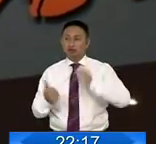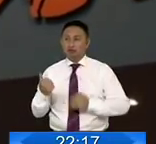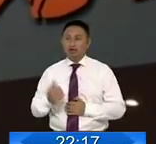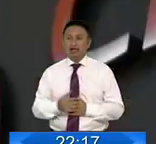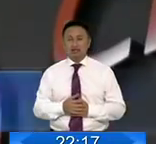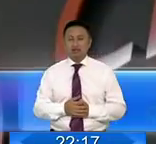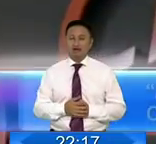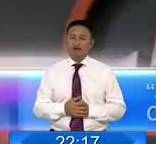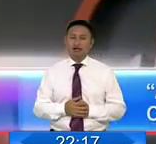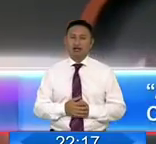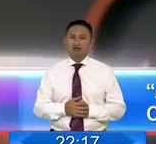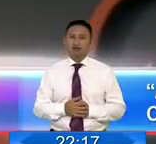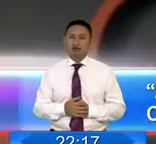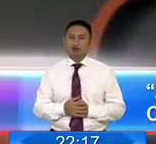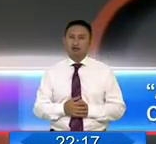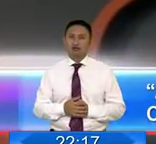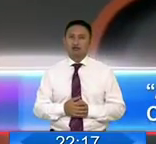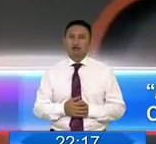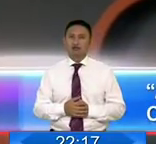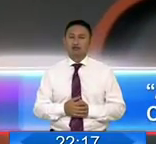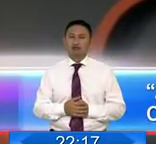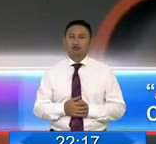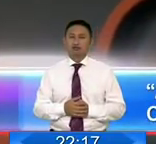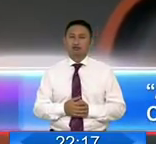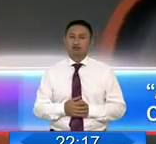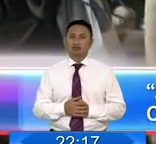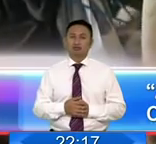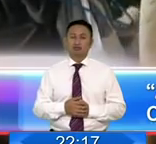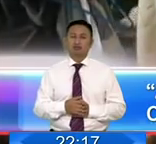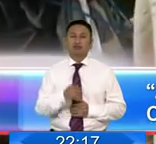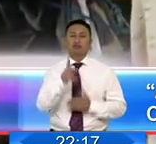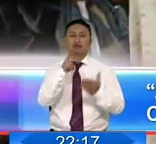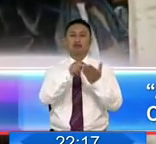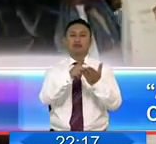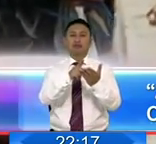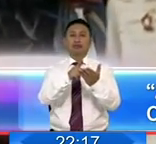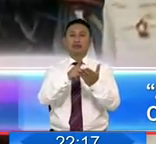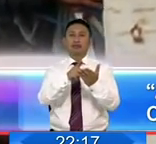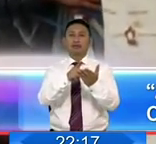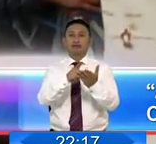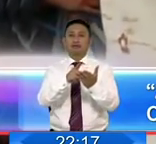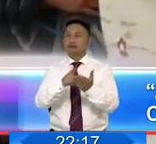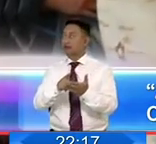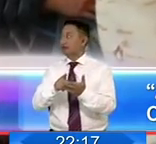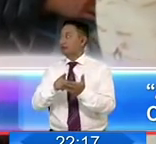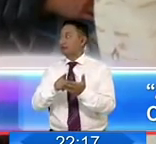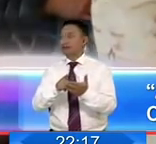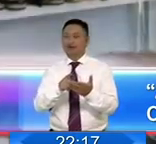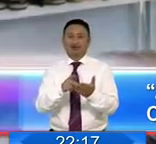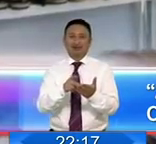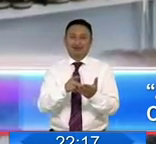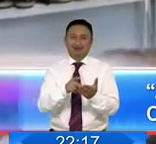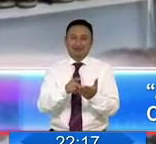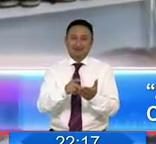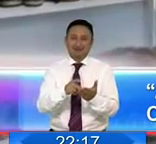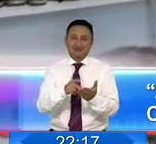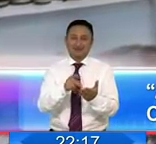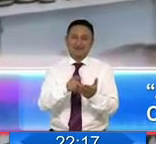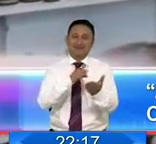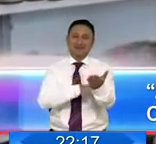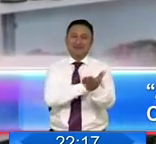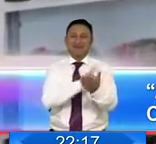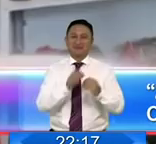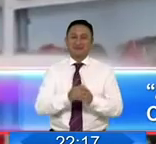de que más artesanos tengan oportunidades, el proyecto Artesano Artista participó en el Festival de Artesanías